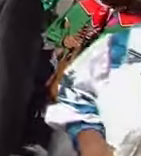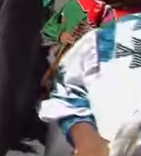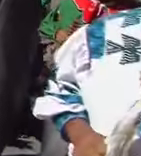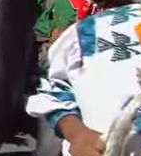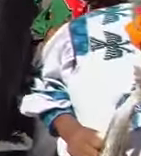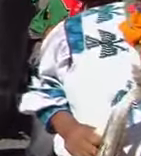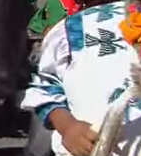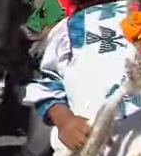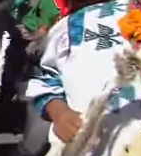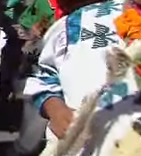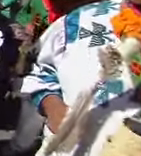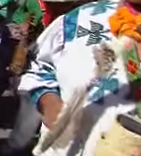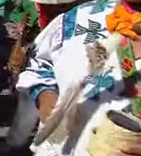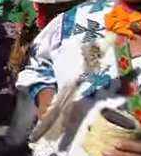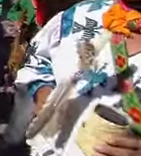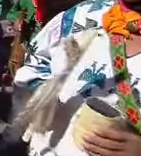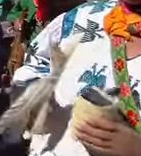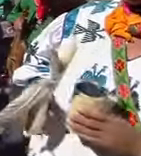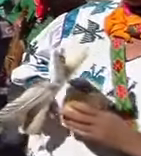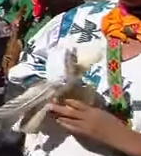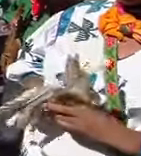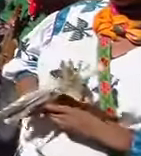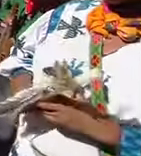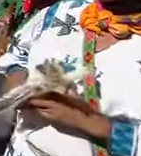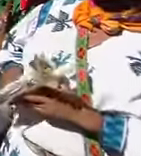Queda en una sola.